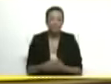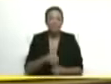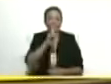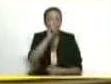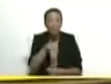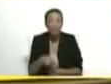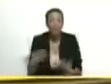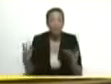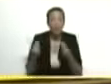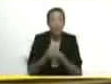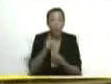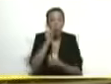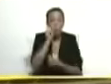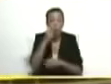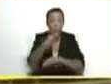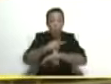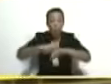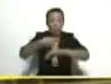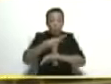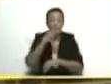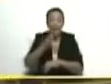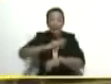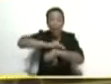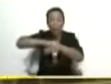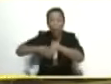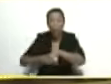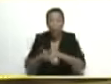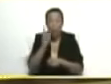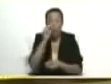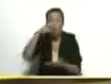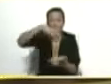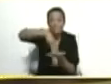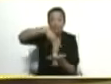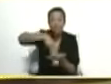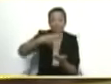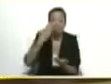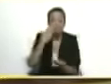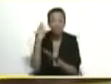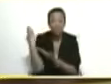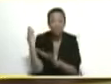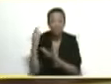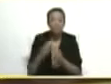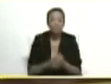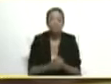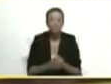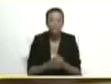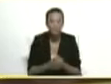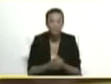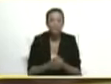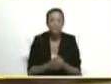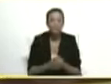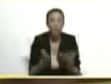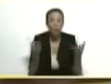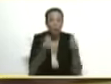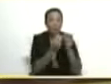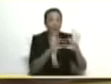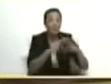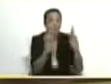También el compañero gobernador Héctor Rodríguez Castro, la Rodriguera.